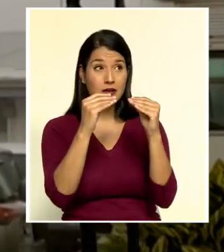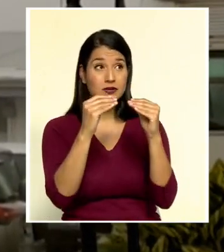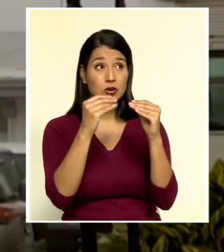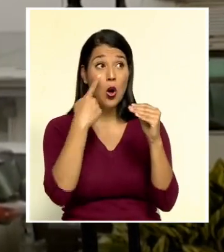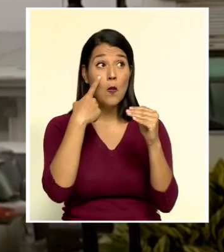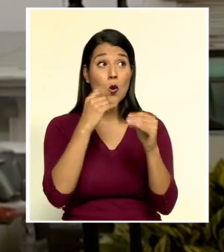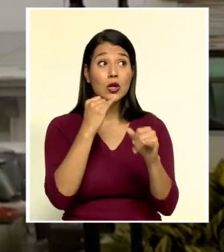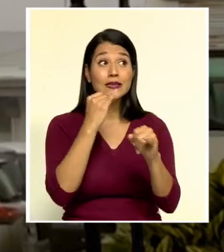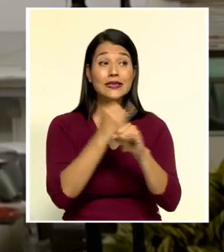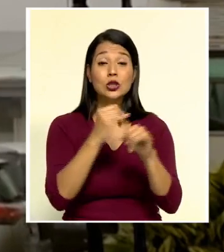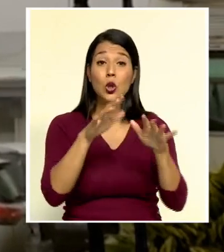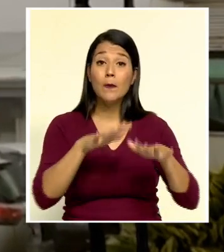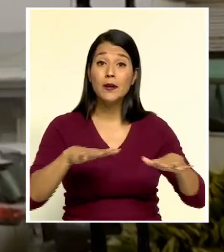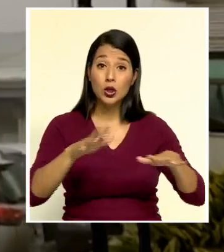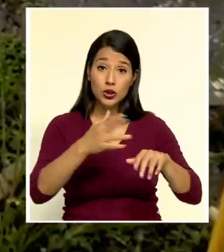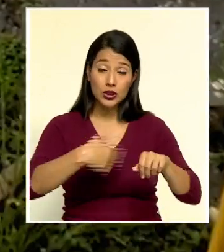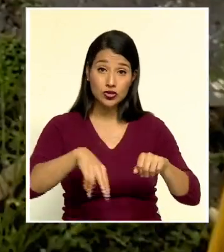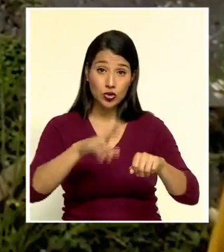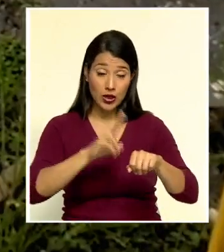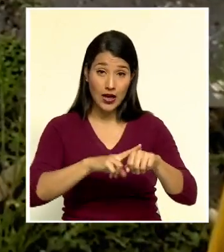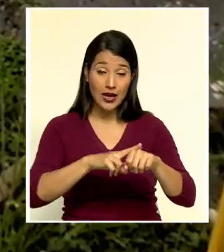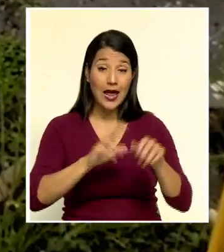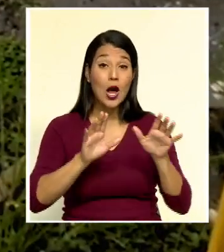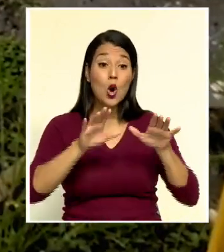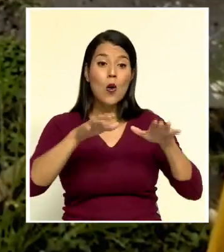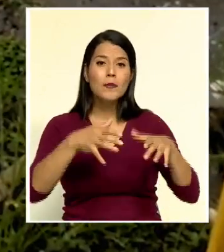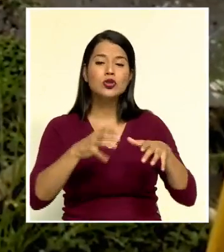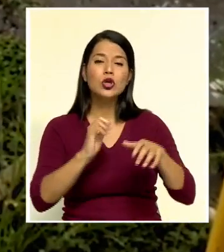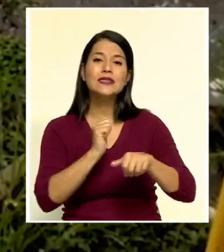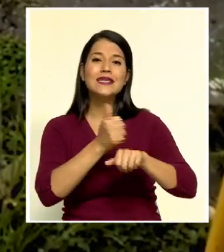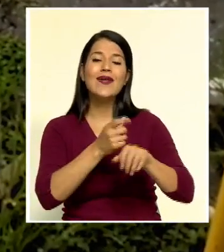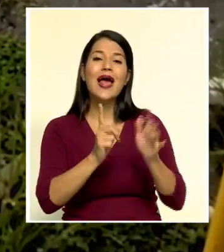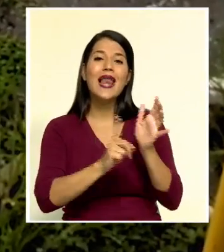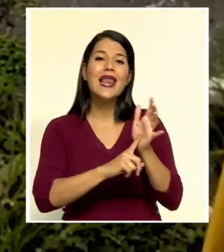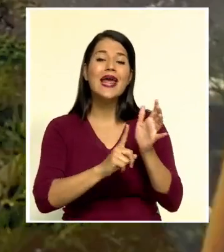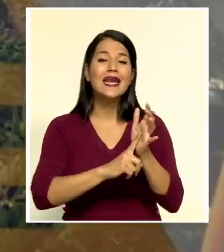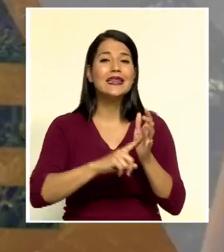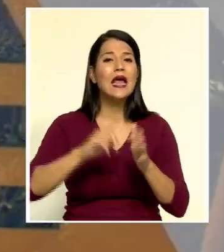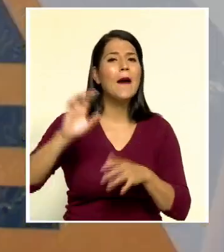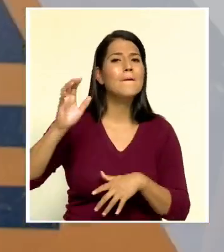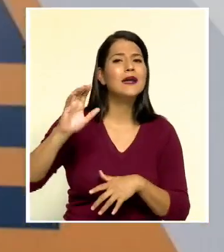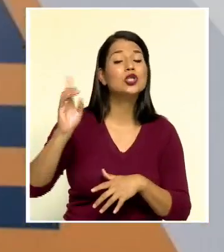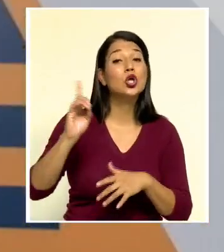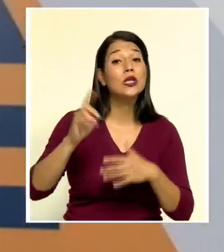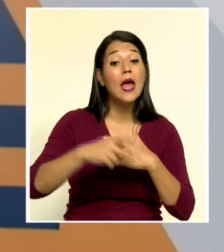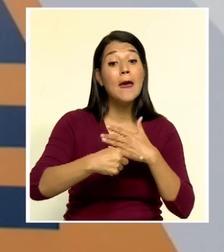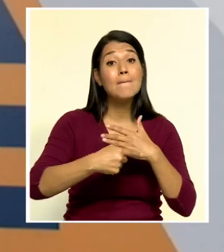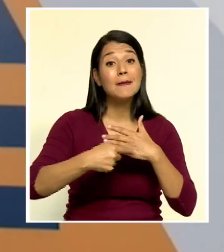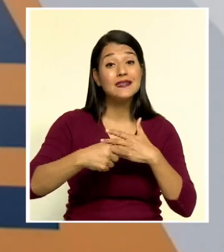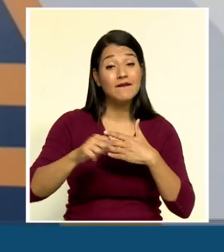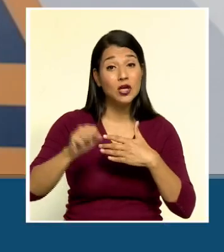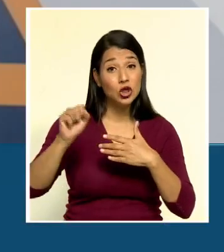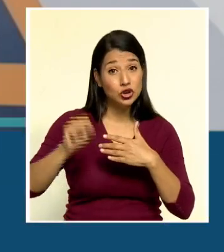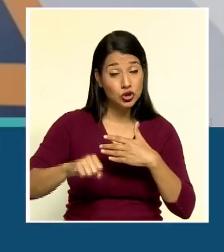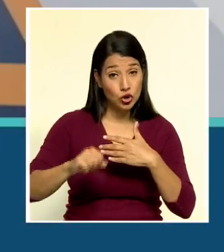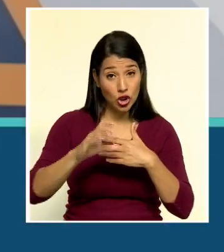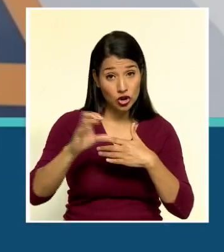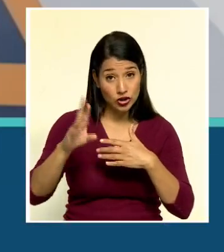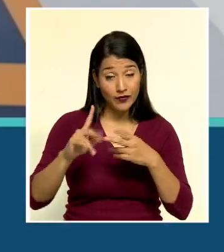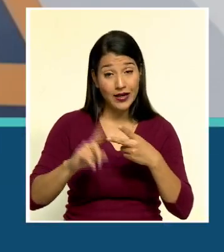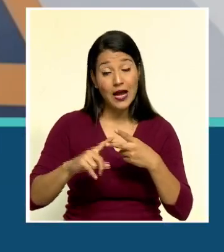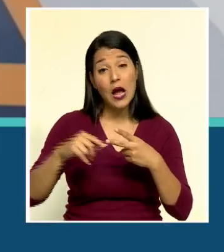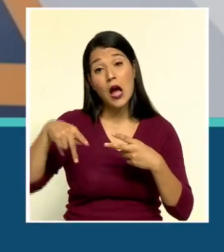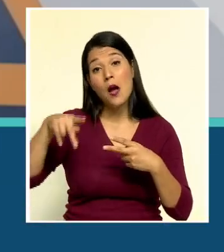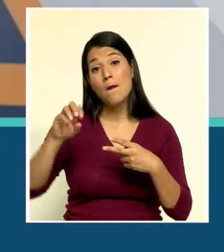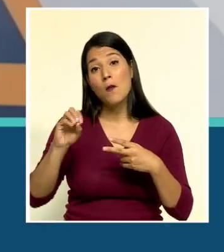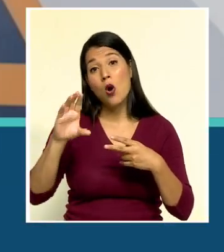parte del Instituto Meteorológico Nacional, la Comisión establece un estado de alerta amarilla para el Pacífico Sur de nuestro país y para los cantones de Pocosí y